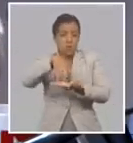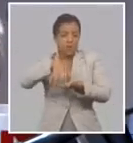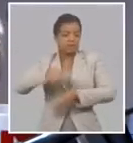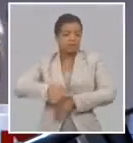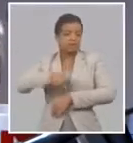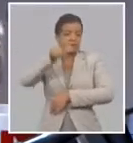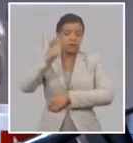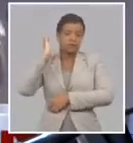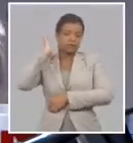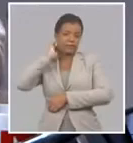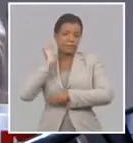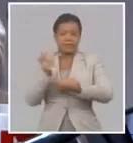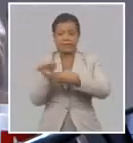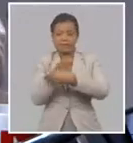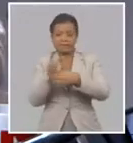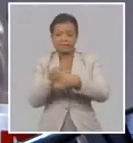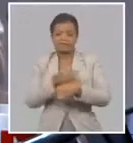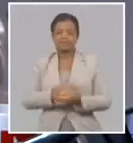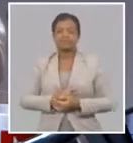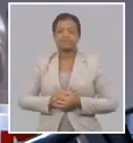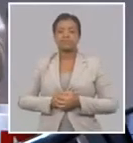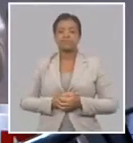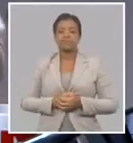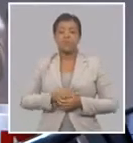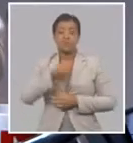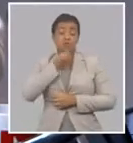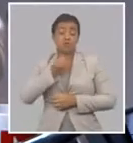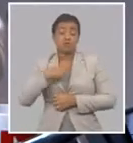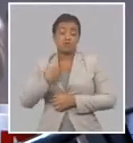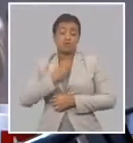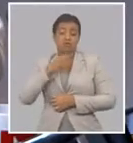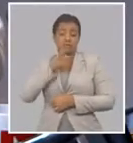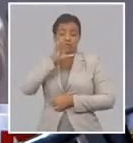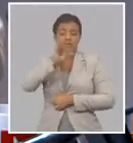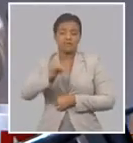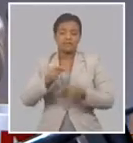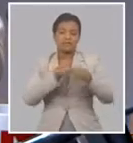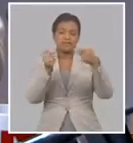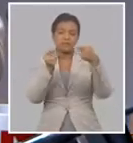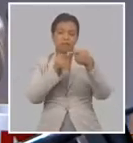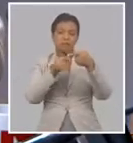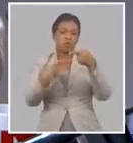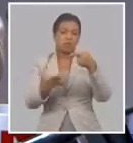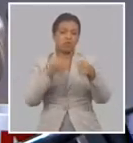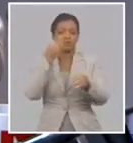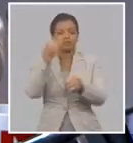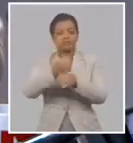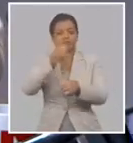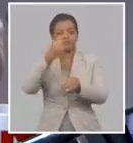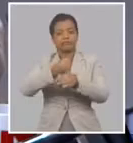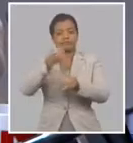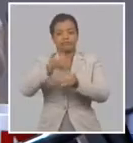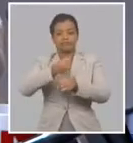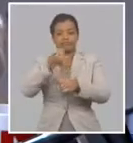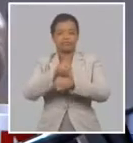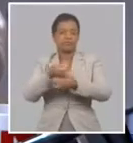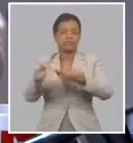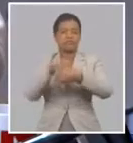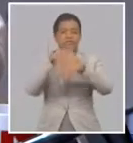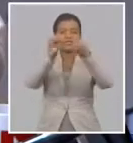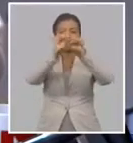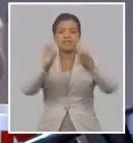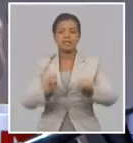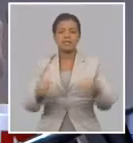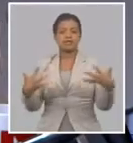solamente son los aeropuertos podemos mencionar en primer lugar el trabajo enfrentado en todos los sistemas vinculado a la seguridad